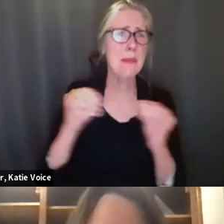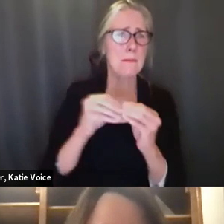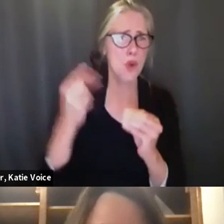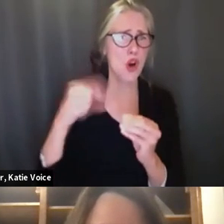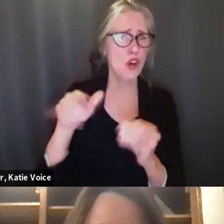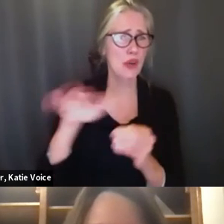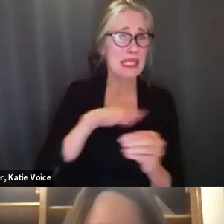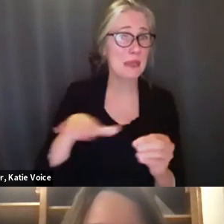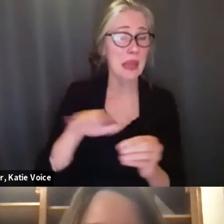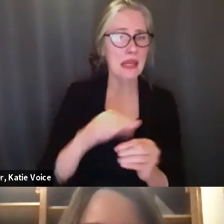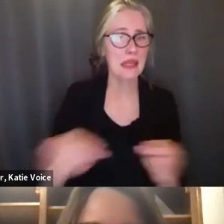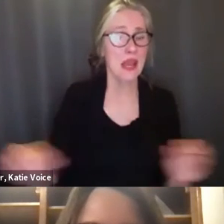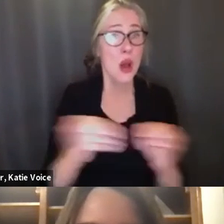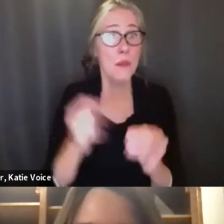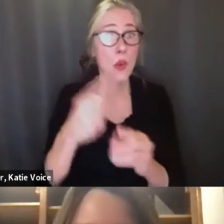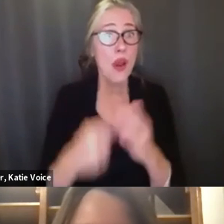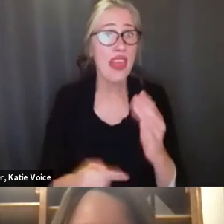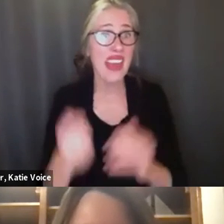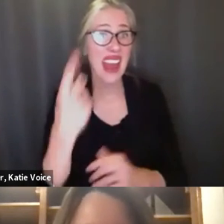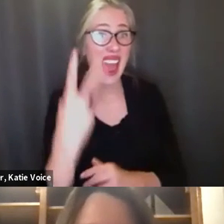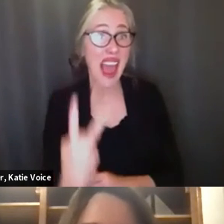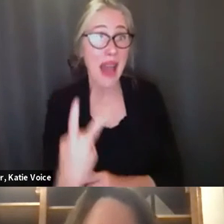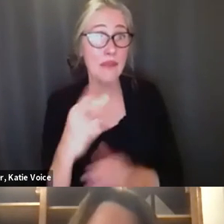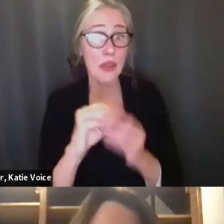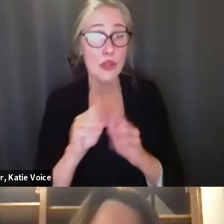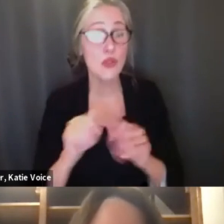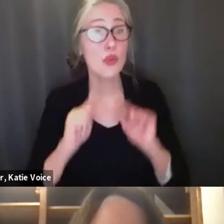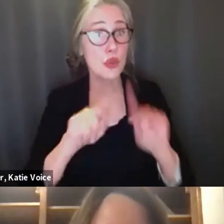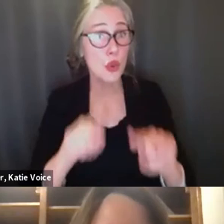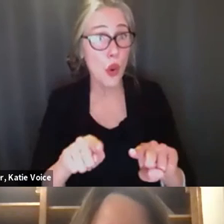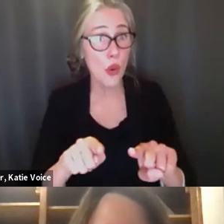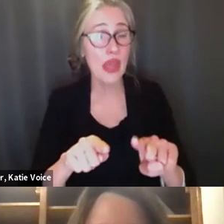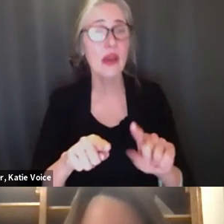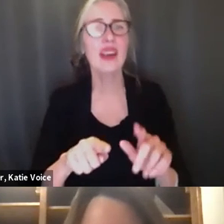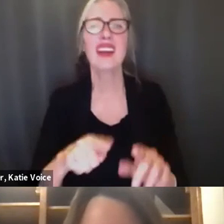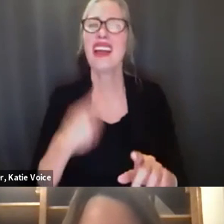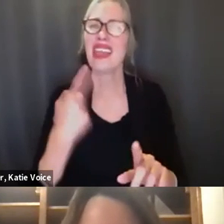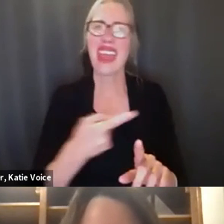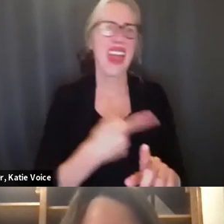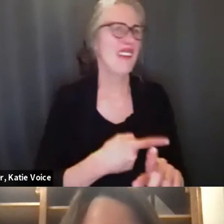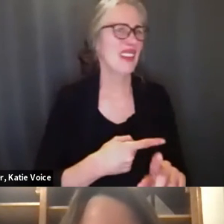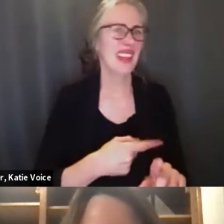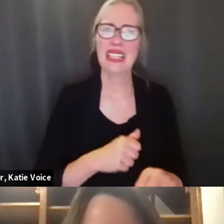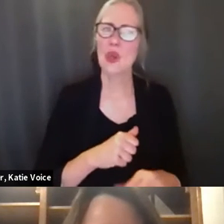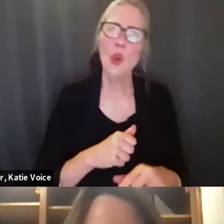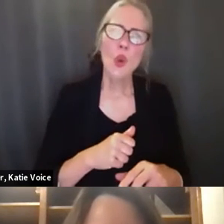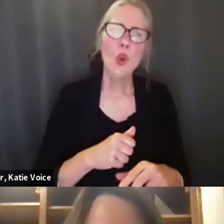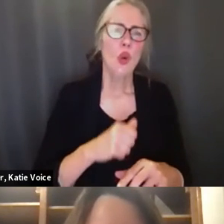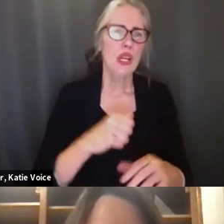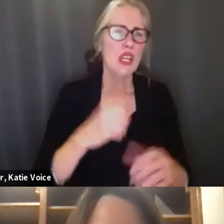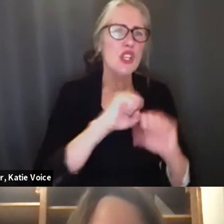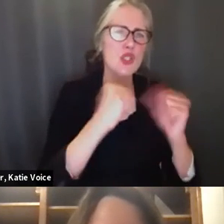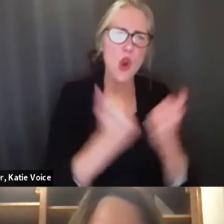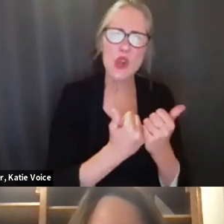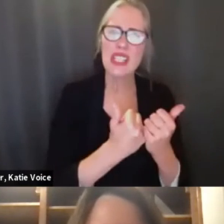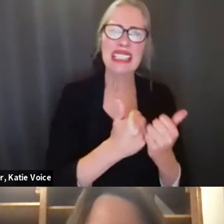de los estudiantes en el distrito de Santa Bárbara vienen de hogares en desventaja socioeconómica. Imagínense el cambio que